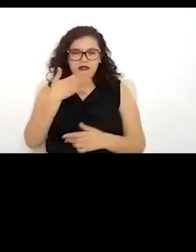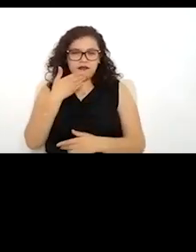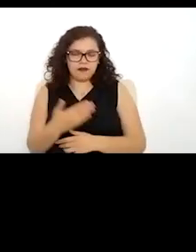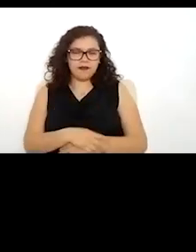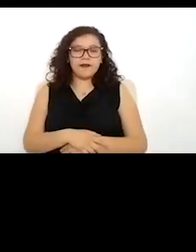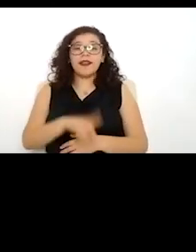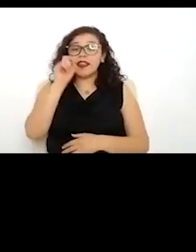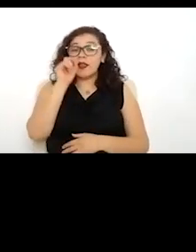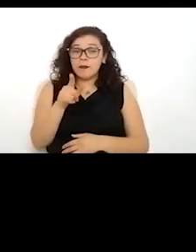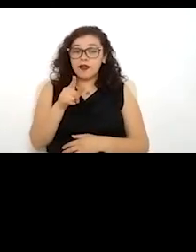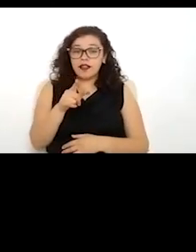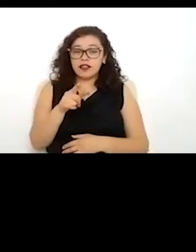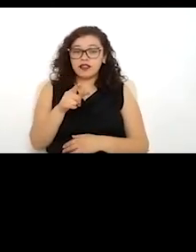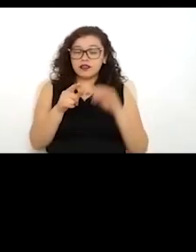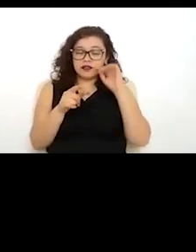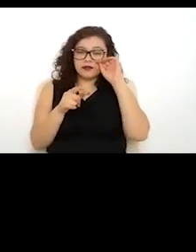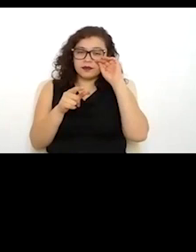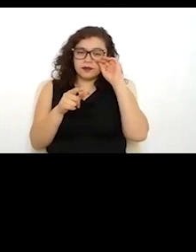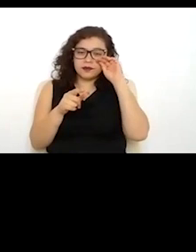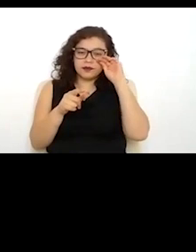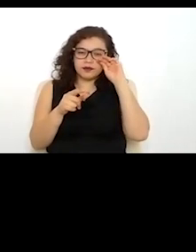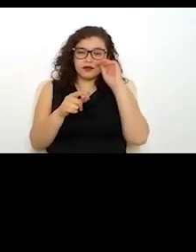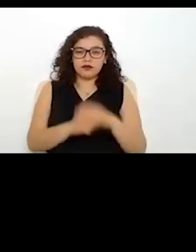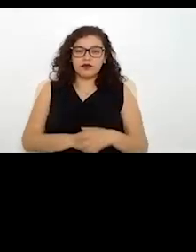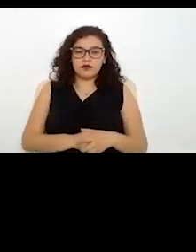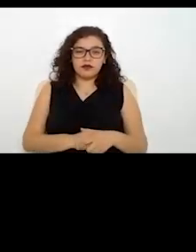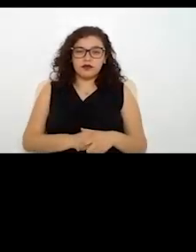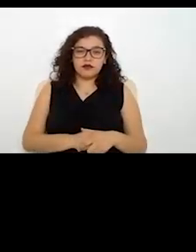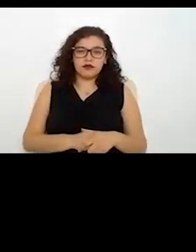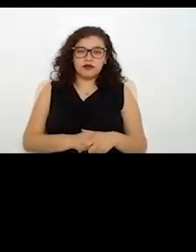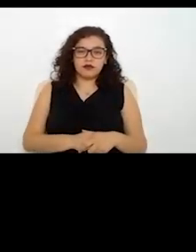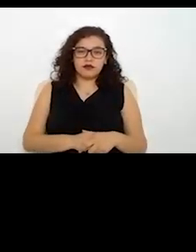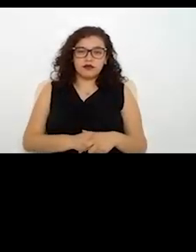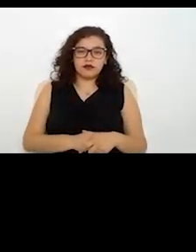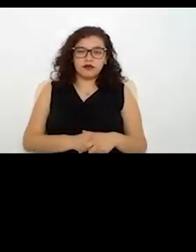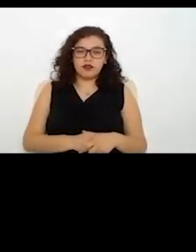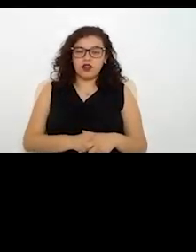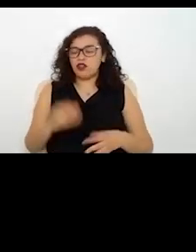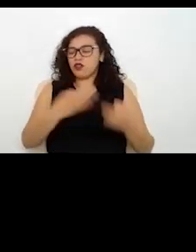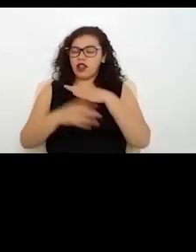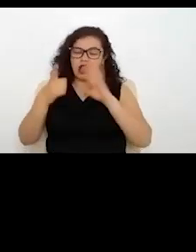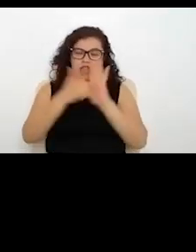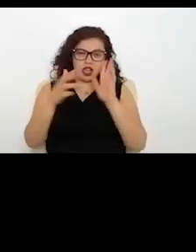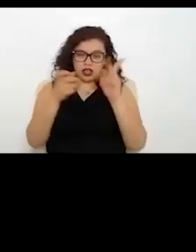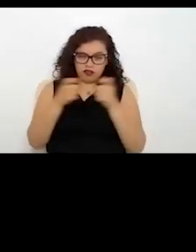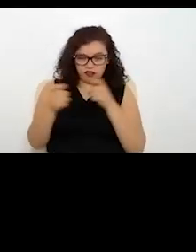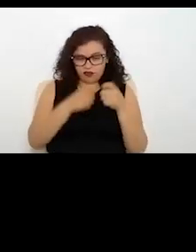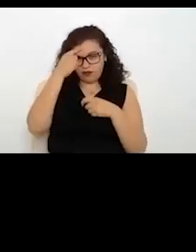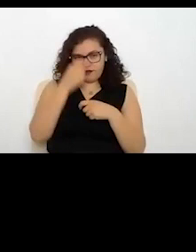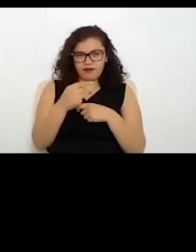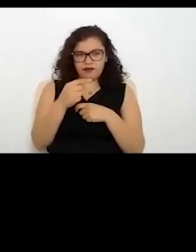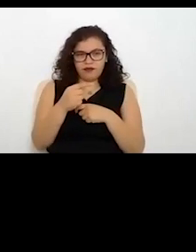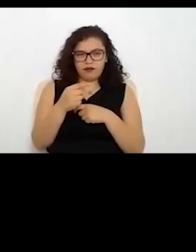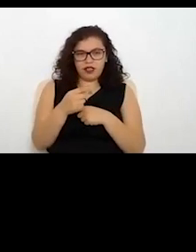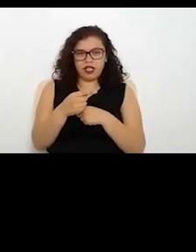también toda la regulación va tendiente a procurar una estabilidad en el empleo